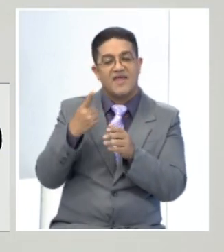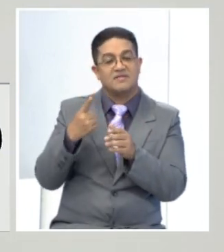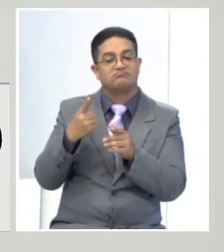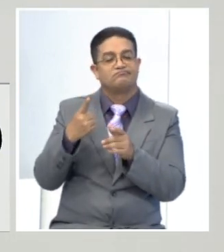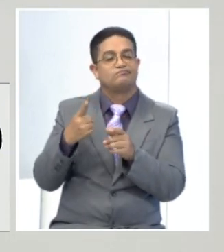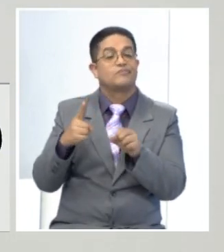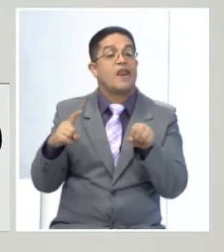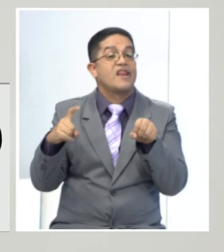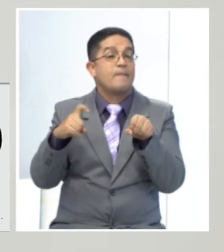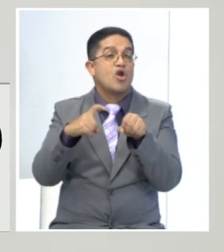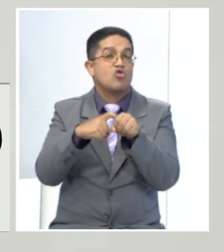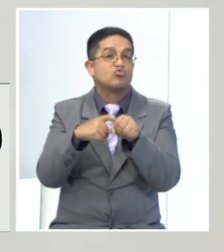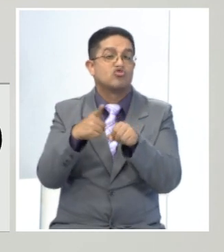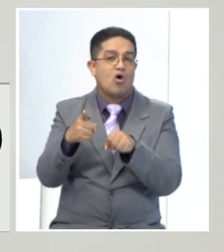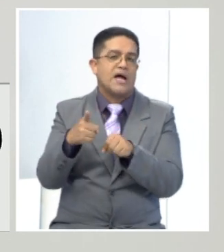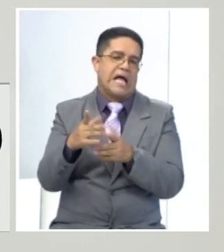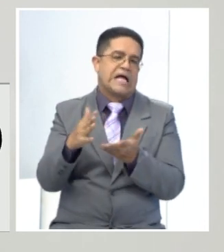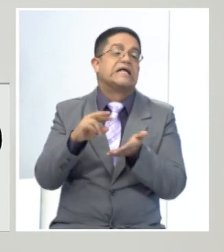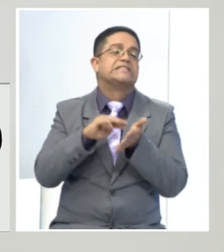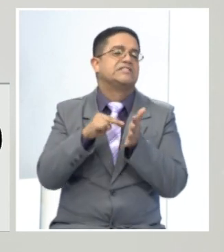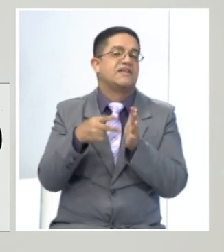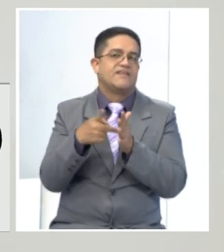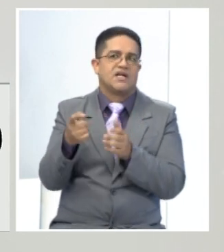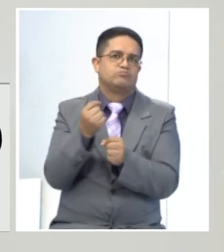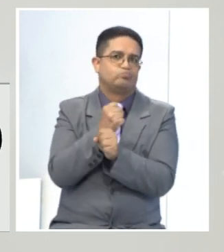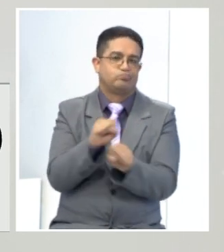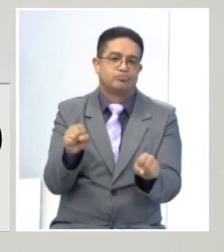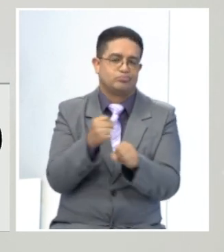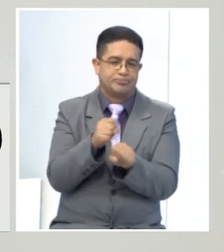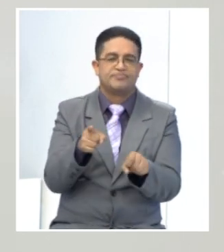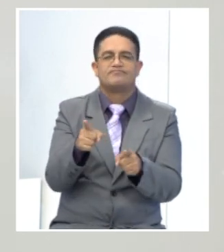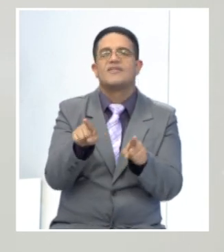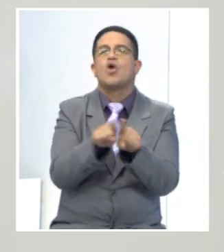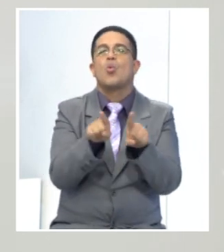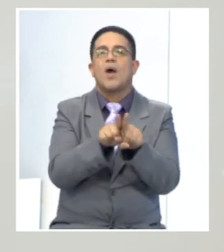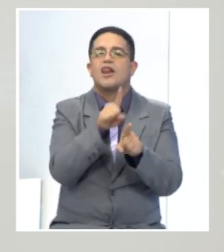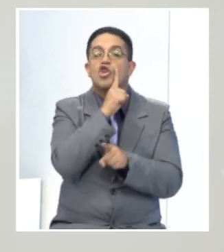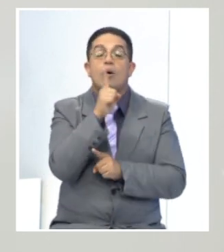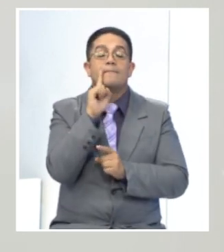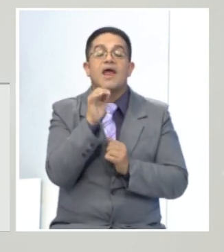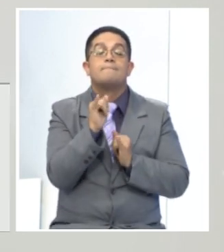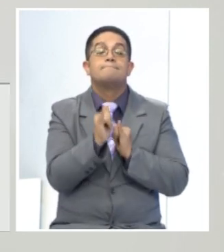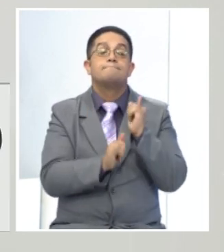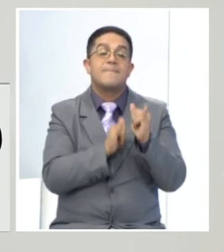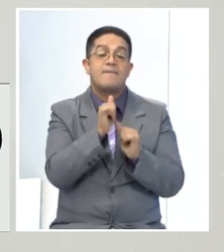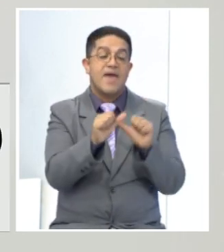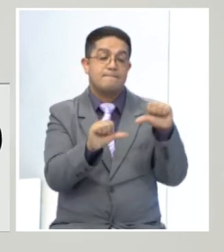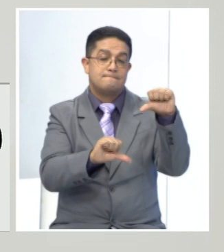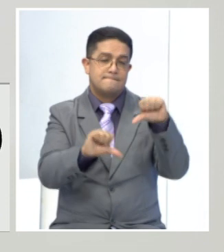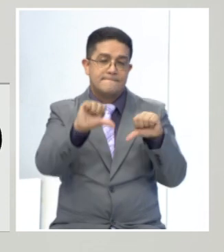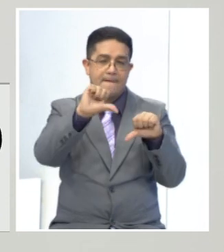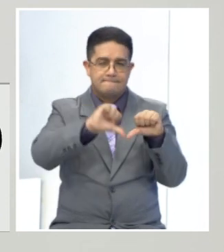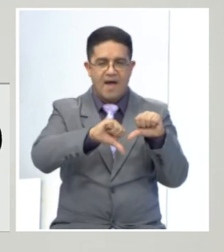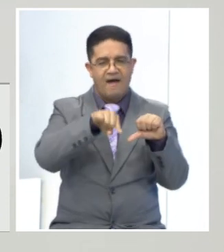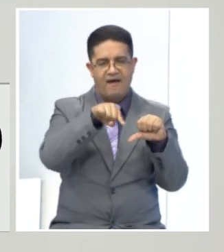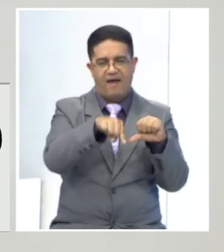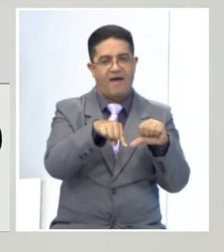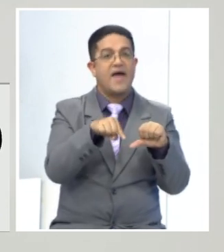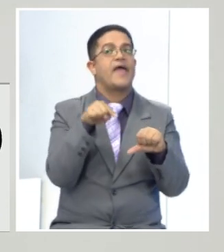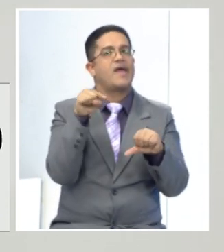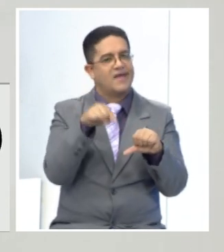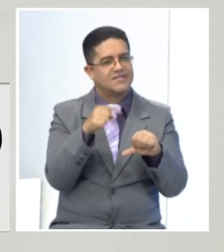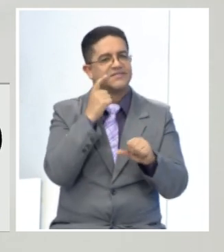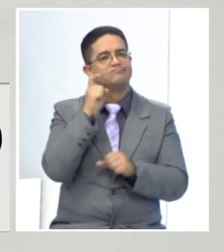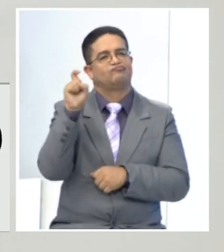nosotros denominamos alta complejidad, que es el bebé de probeta, la fertilización in vitro e ICSI, que es inyección intracitoplasmática